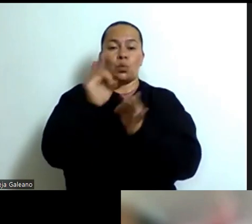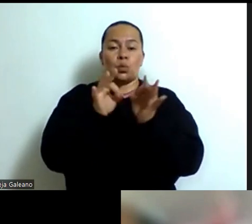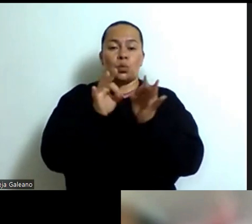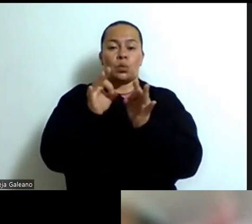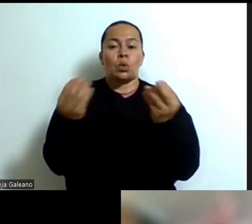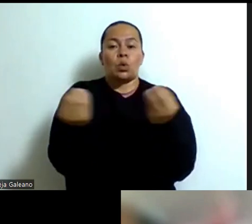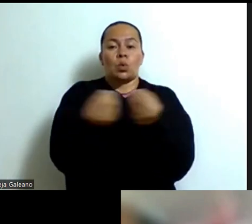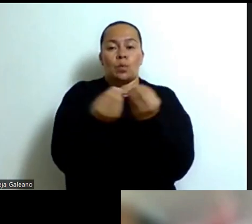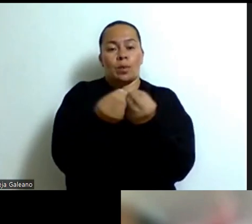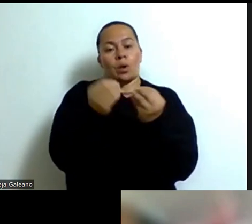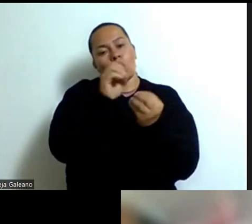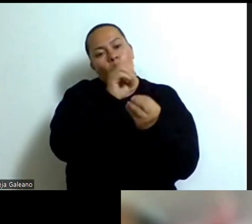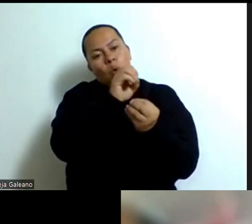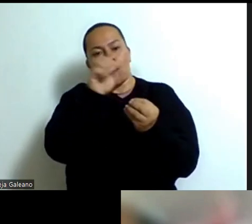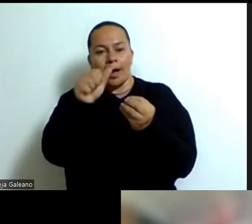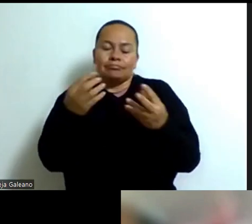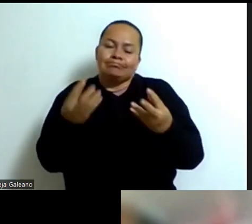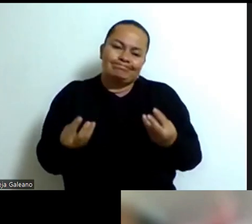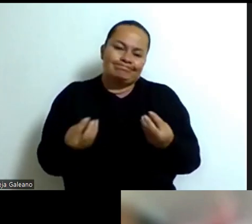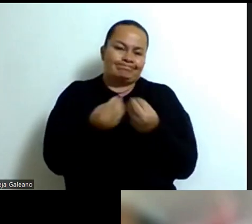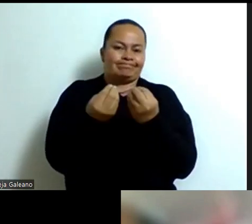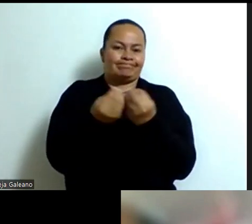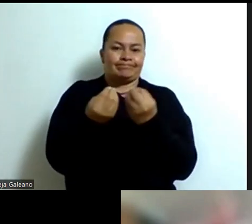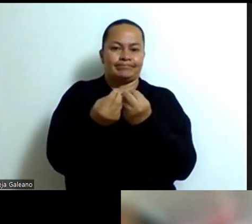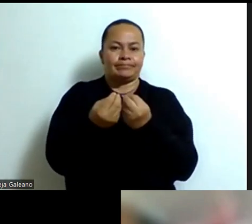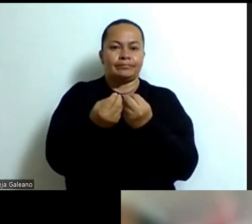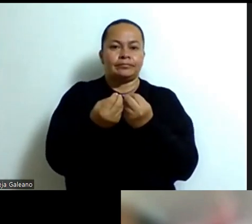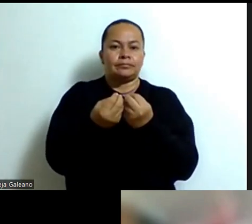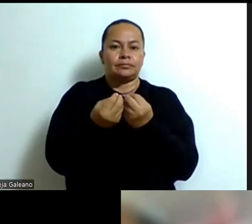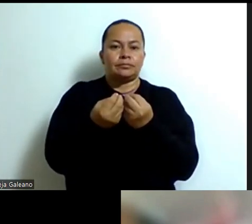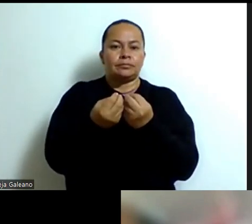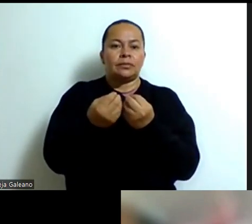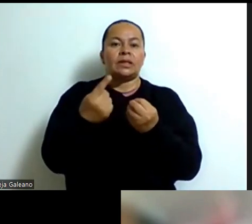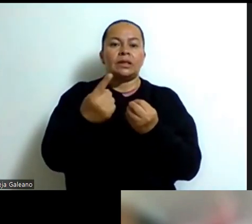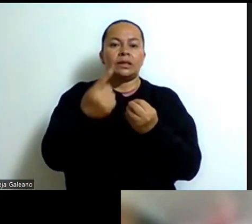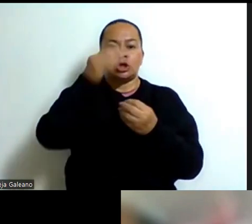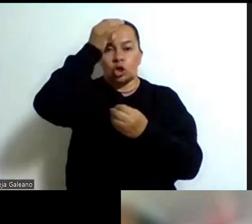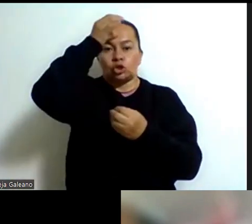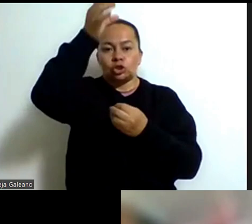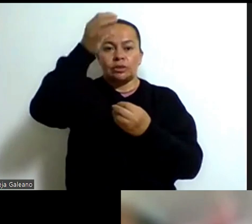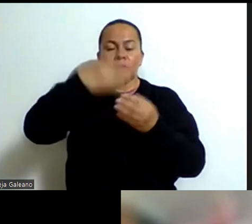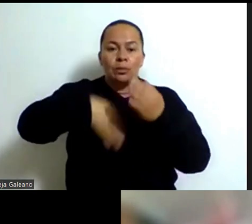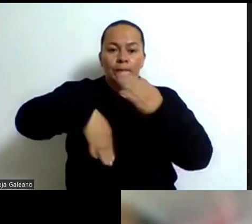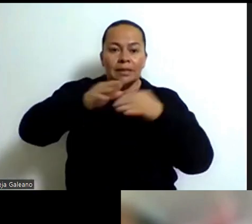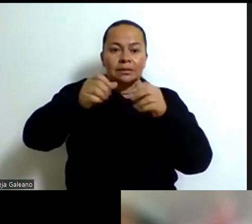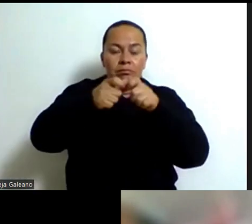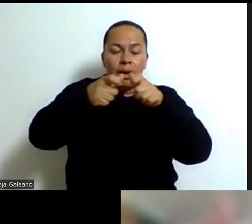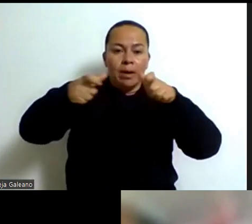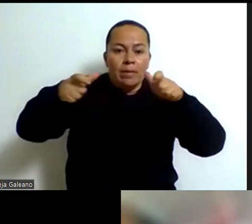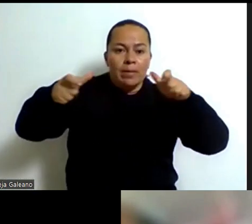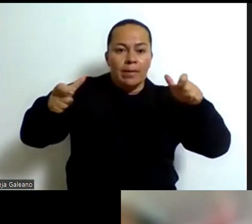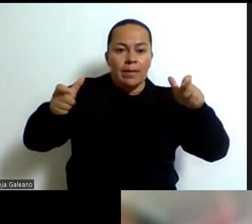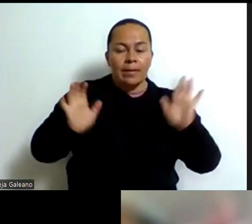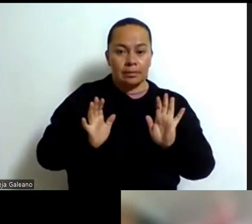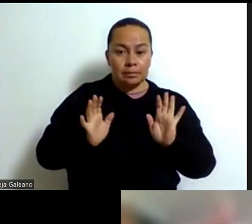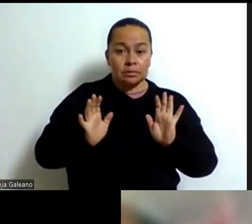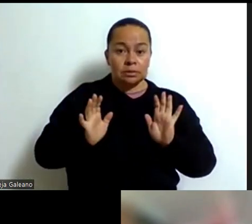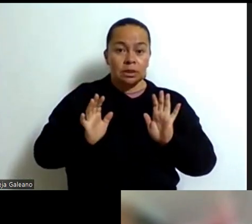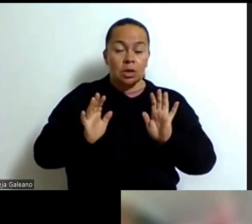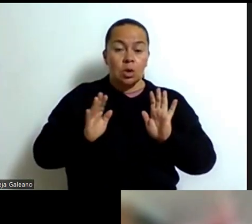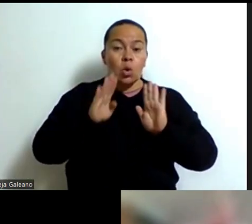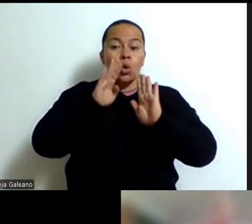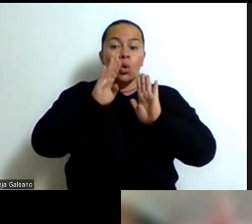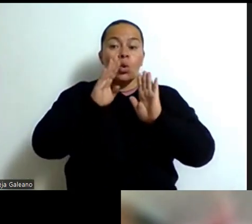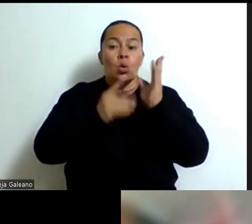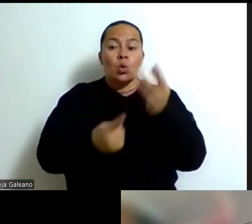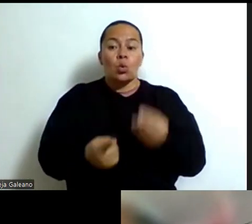y compañeros y compañeras es un concepto mucho más amplio una política de